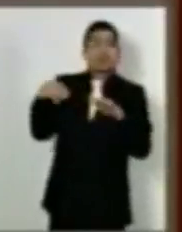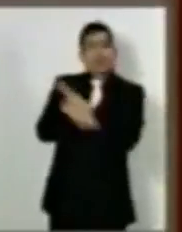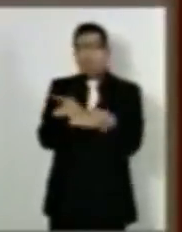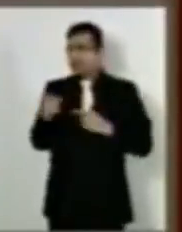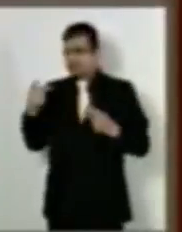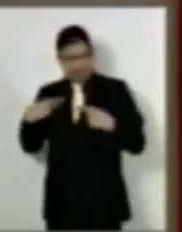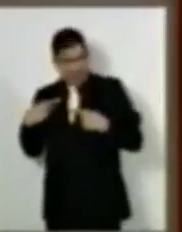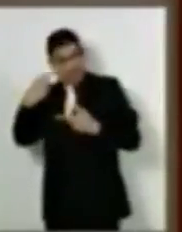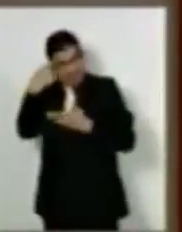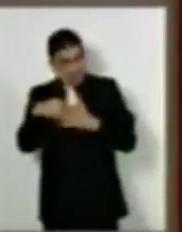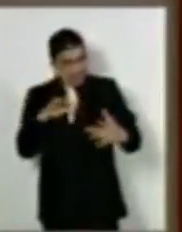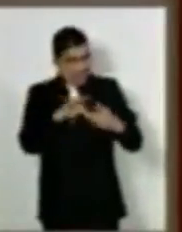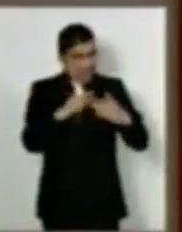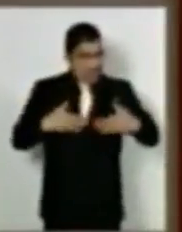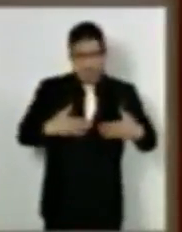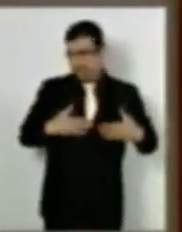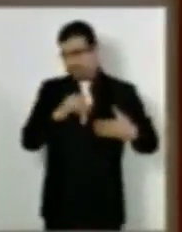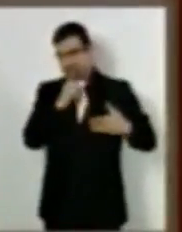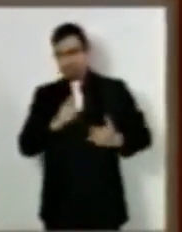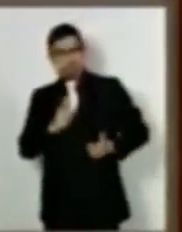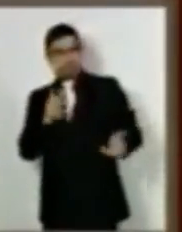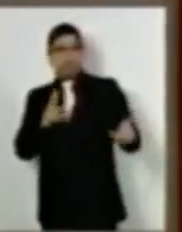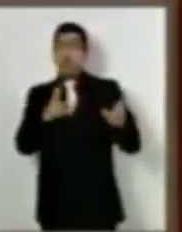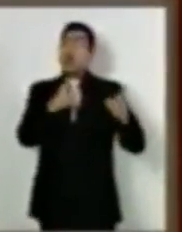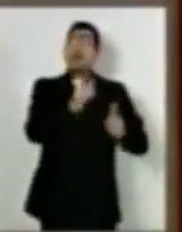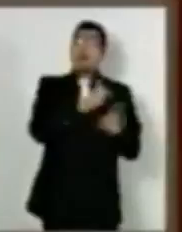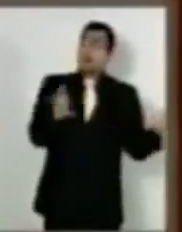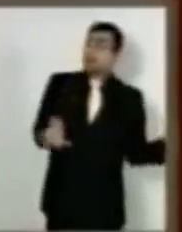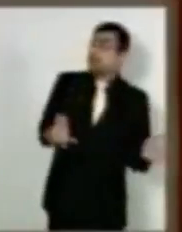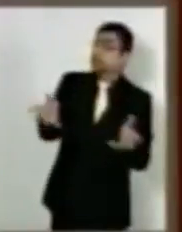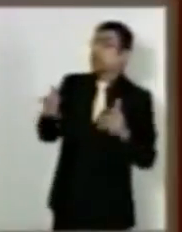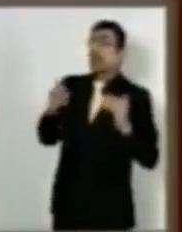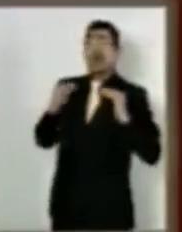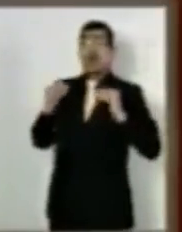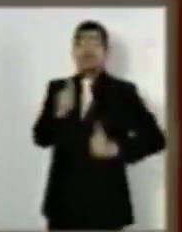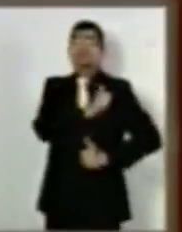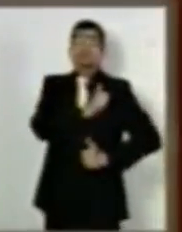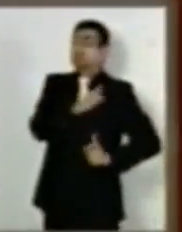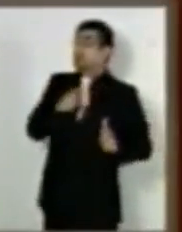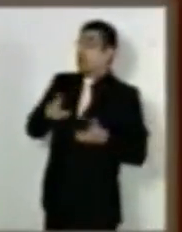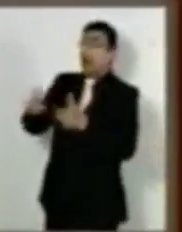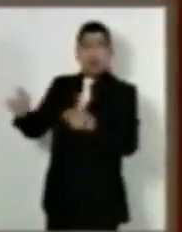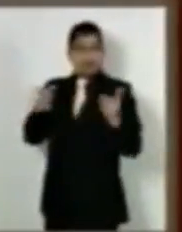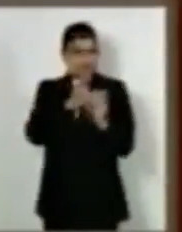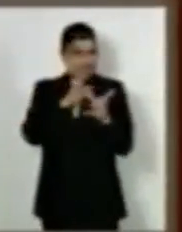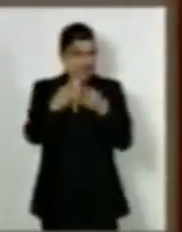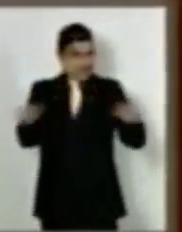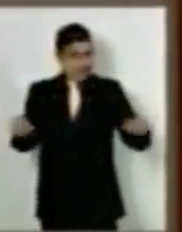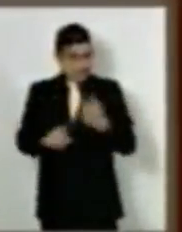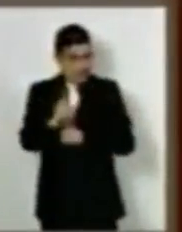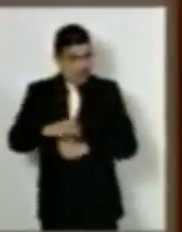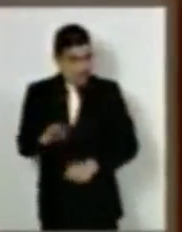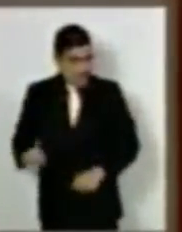de credibilidad. El sacar al ejército a las calles no resolverá el problema. Llevamos 10 años con